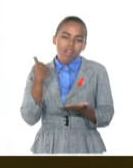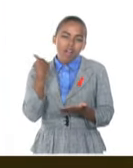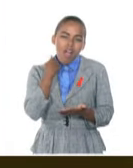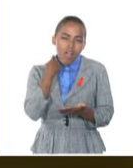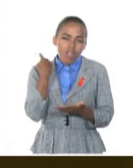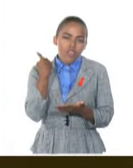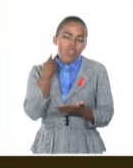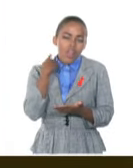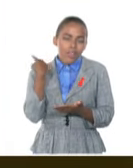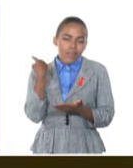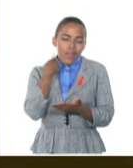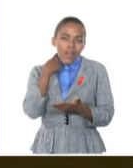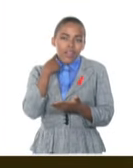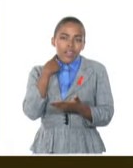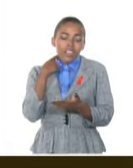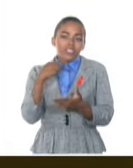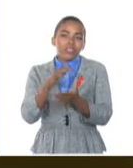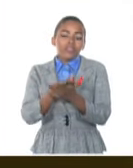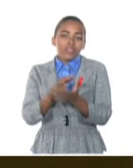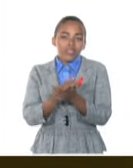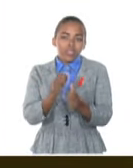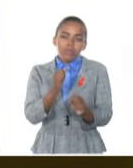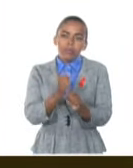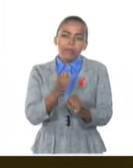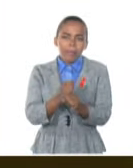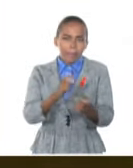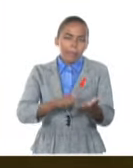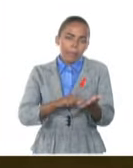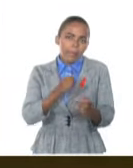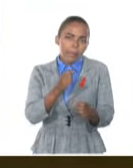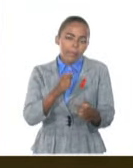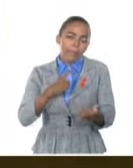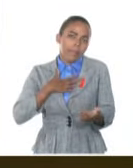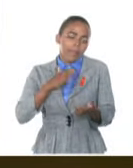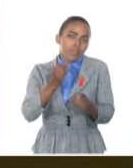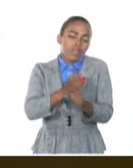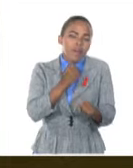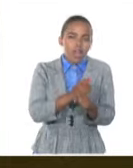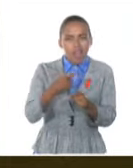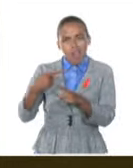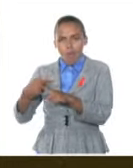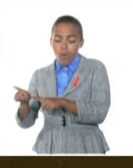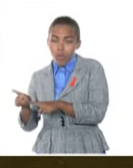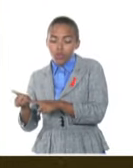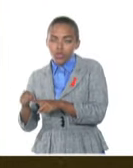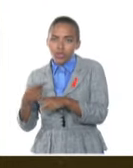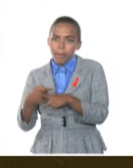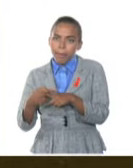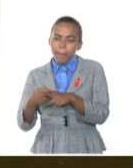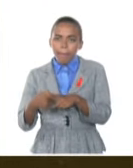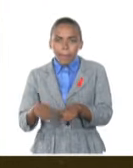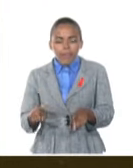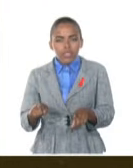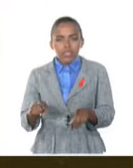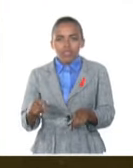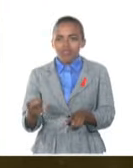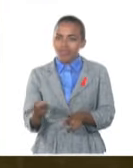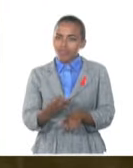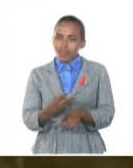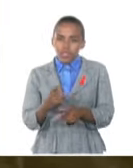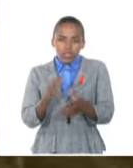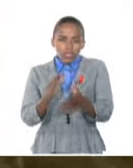estado ya mi padre trabajando en otra cosa y separados de alguna forma, ¿no? Pero esa